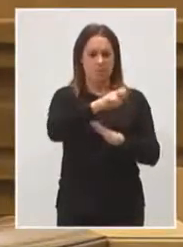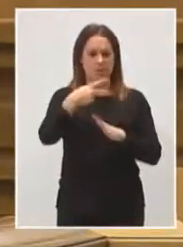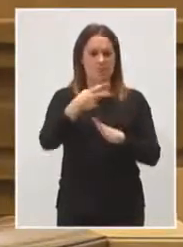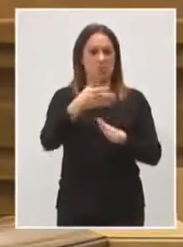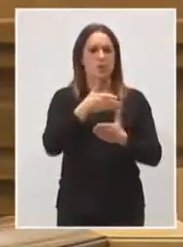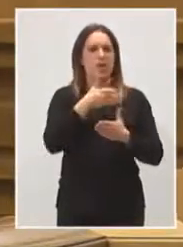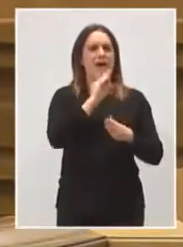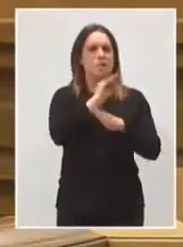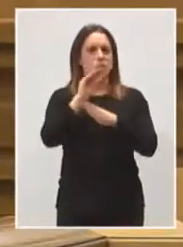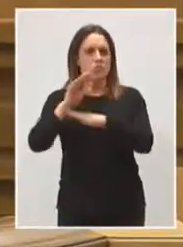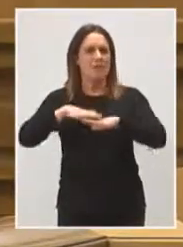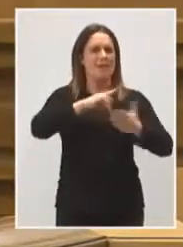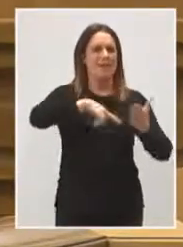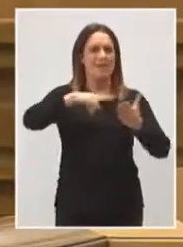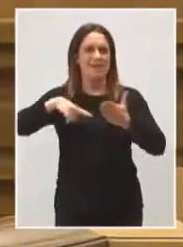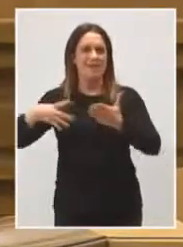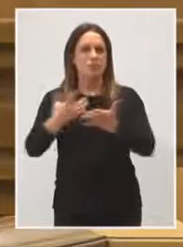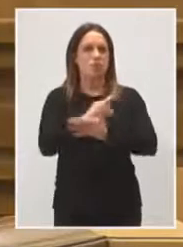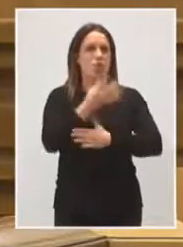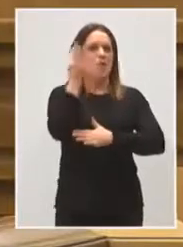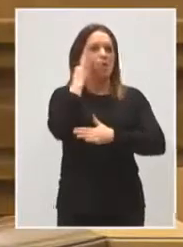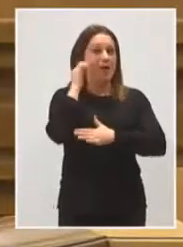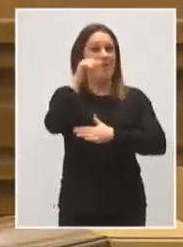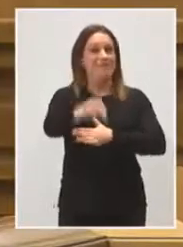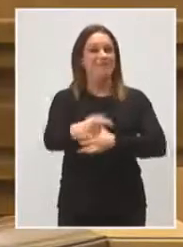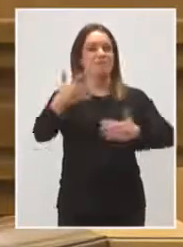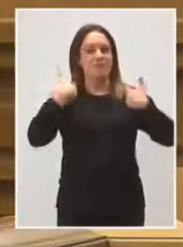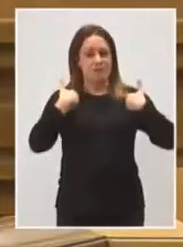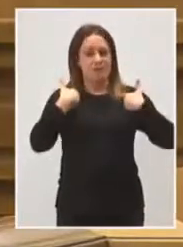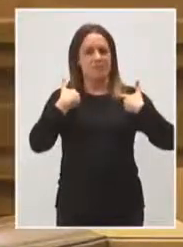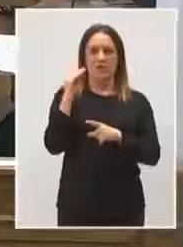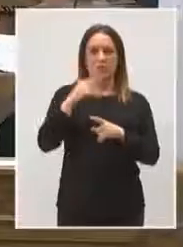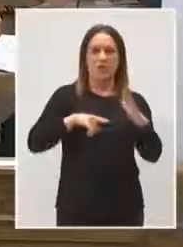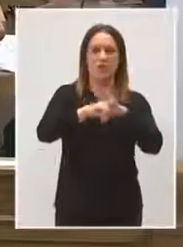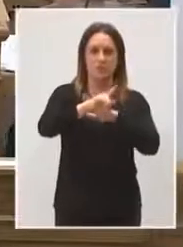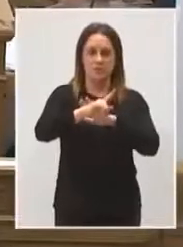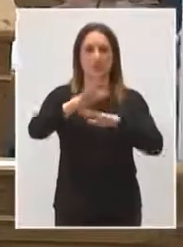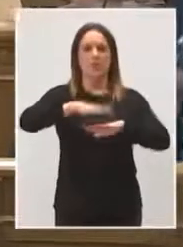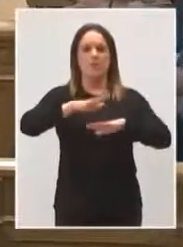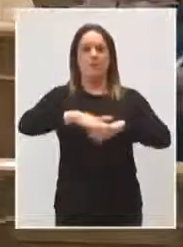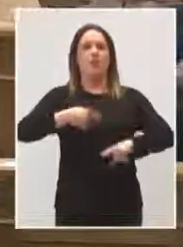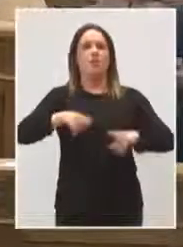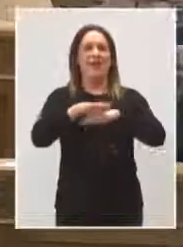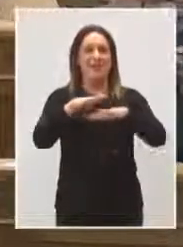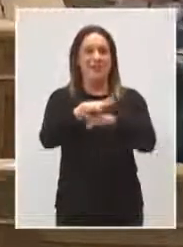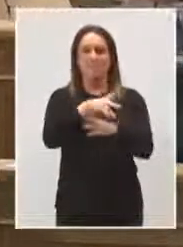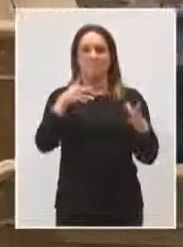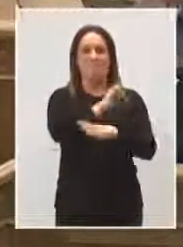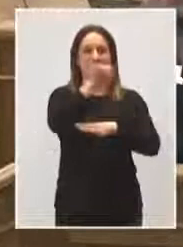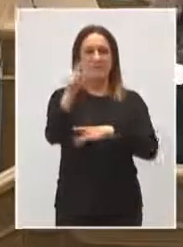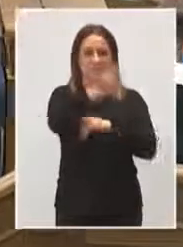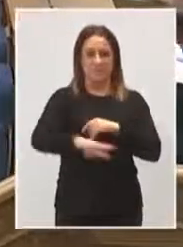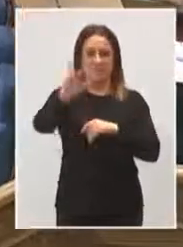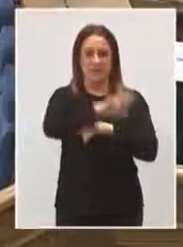para os alquileres de todas as moxeres víctimas de agresión ou de violencia. Para unha das redes máis grandes que hai en España, 84